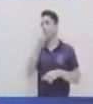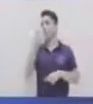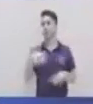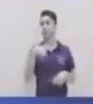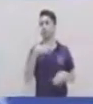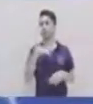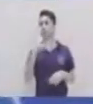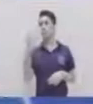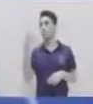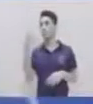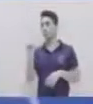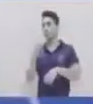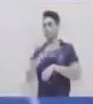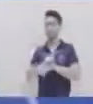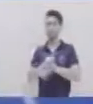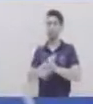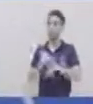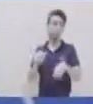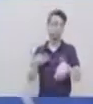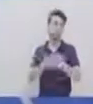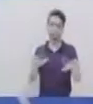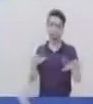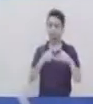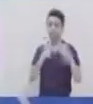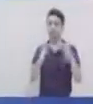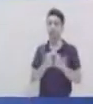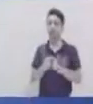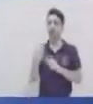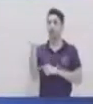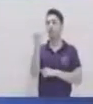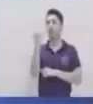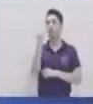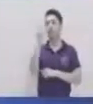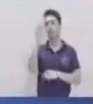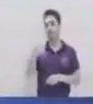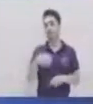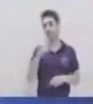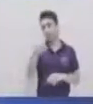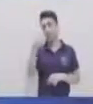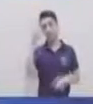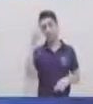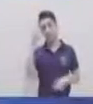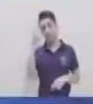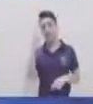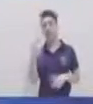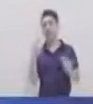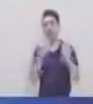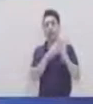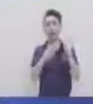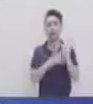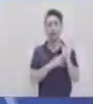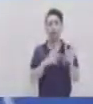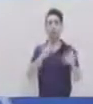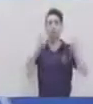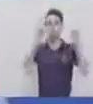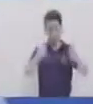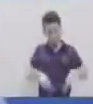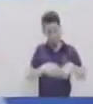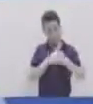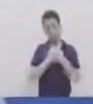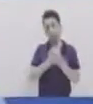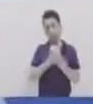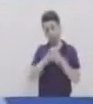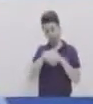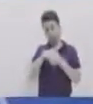serie. Y terminamos lo que es el desarrollo de la clase. Importante, siempre recuerda lo que es las normas: el